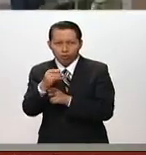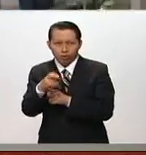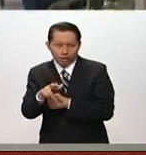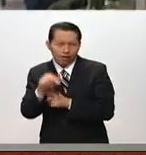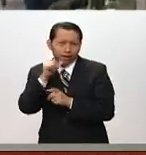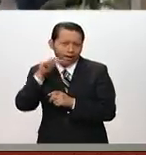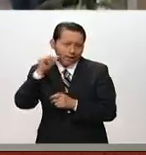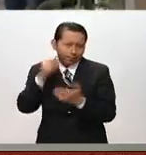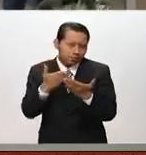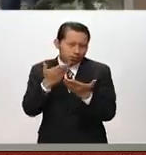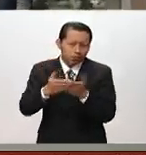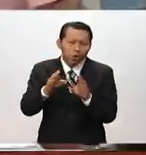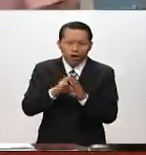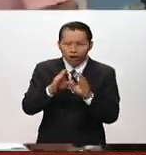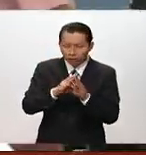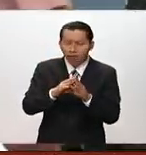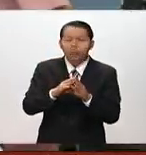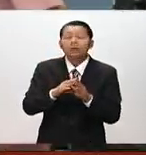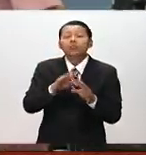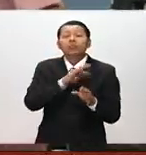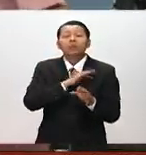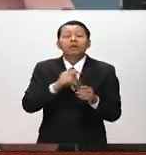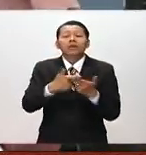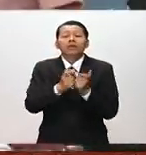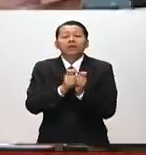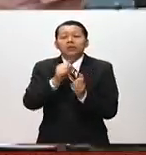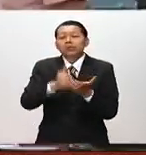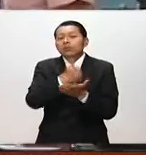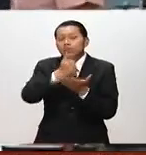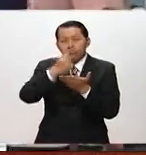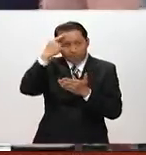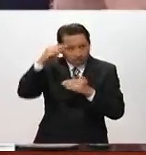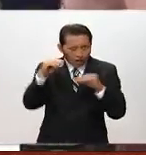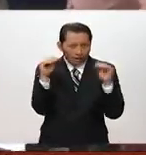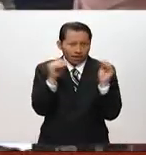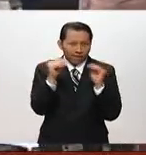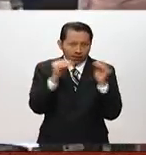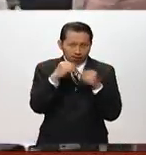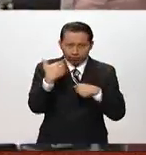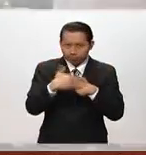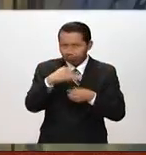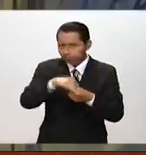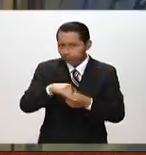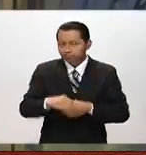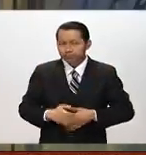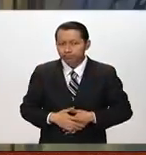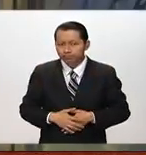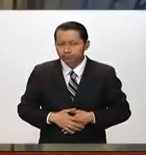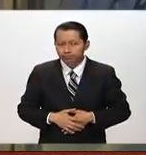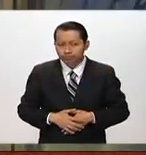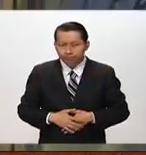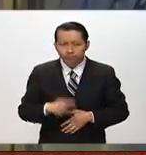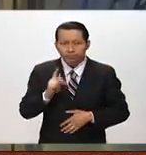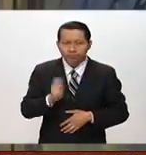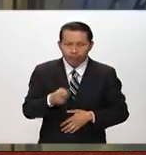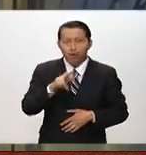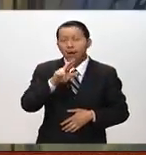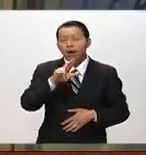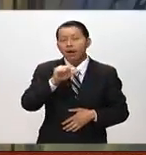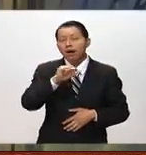Rivera del Partido Ciudadanos para apoyarlo en el debate de investidura. Y debo decir que el señor